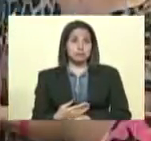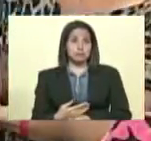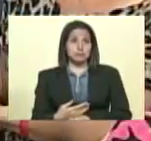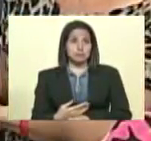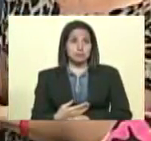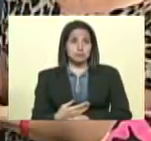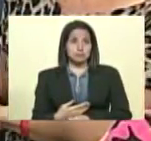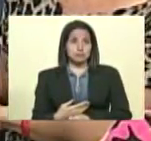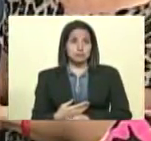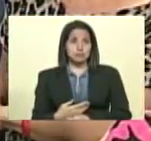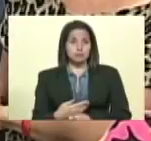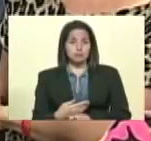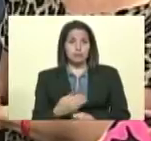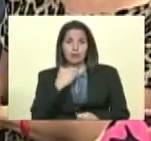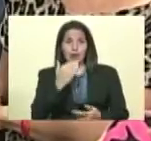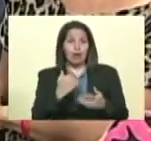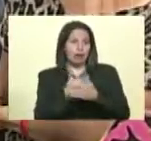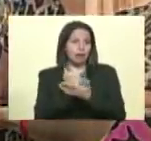Salvoconducto.